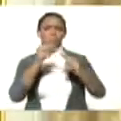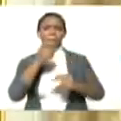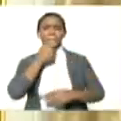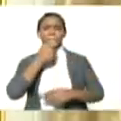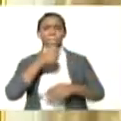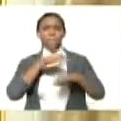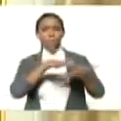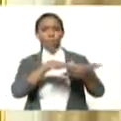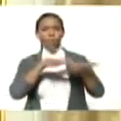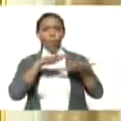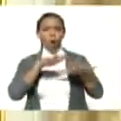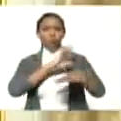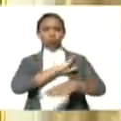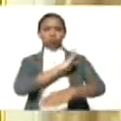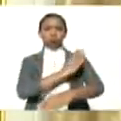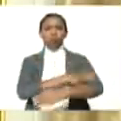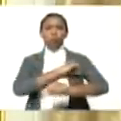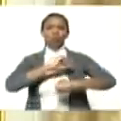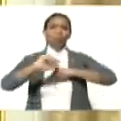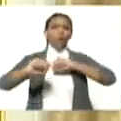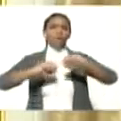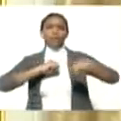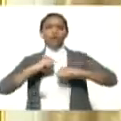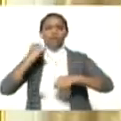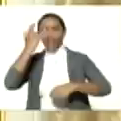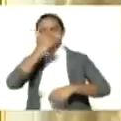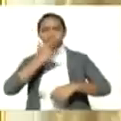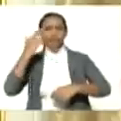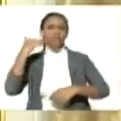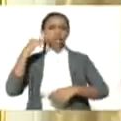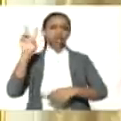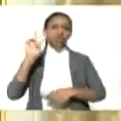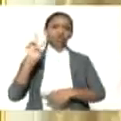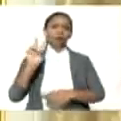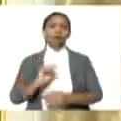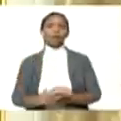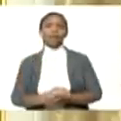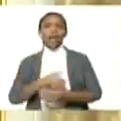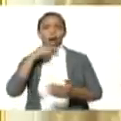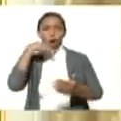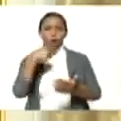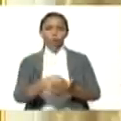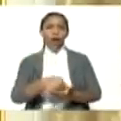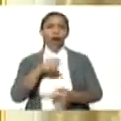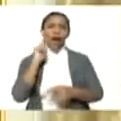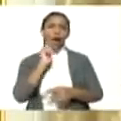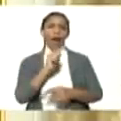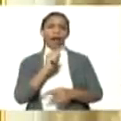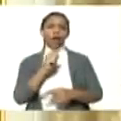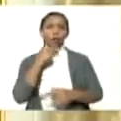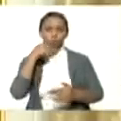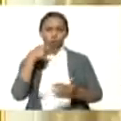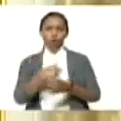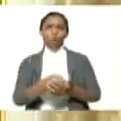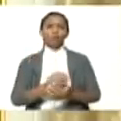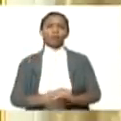hermoso y poderoso movimiento de afrovenezolano que lo llama a él como tiene que